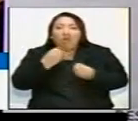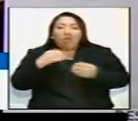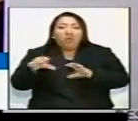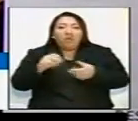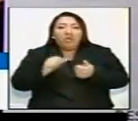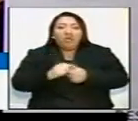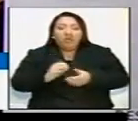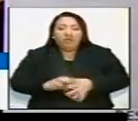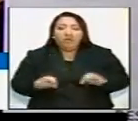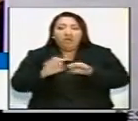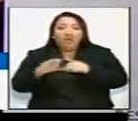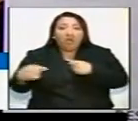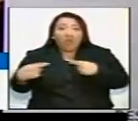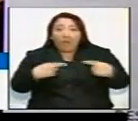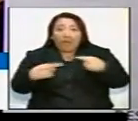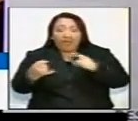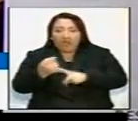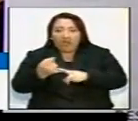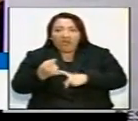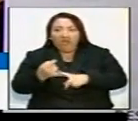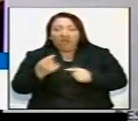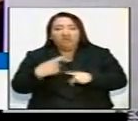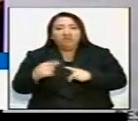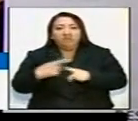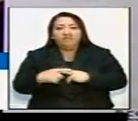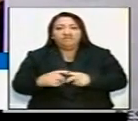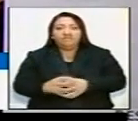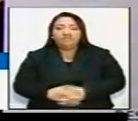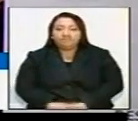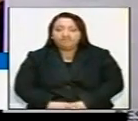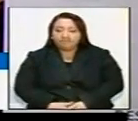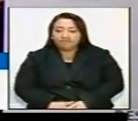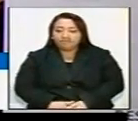la competencia, sobre todo.